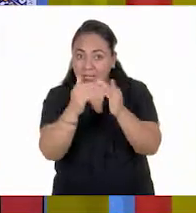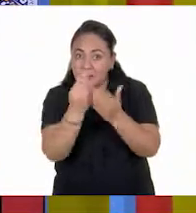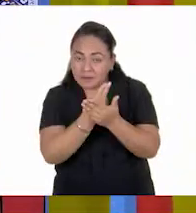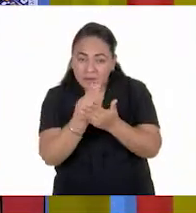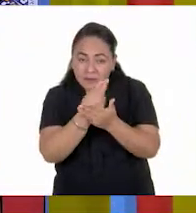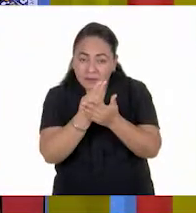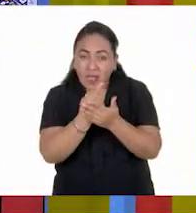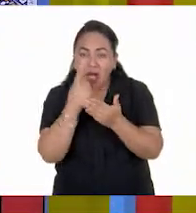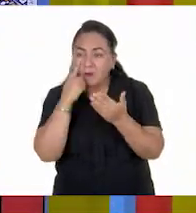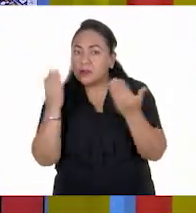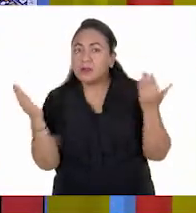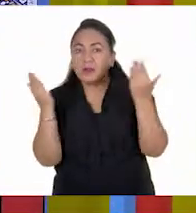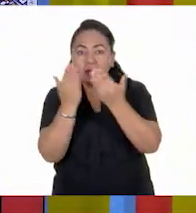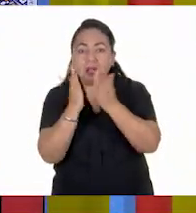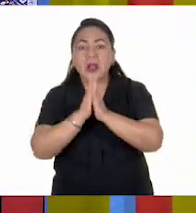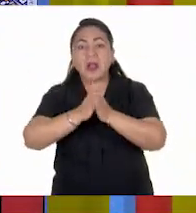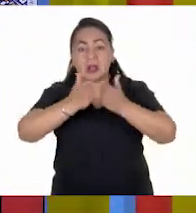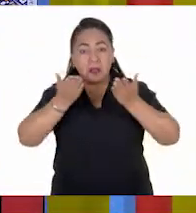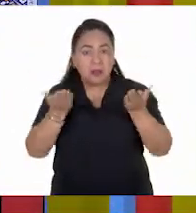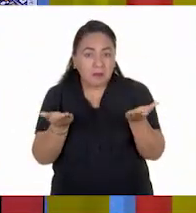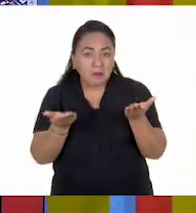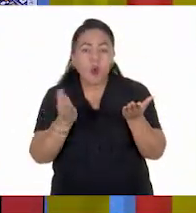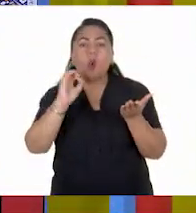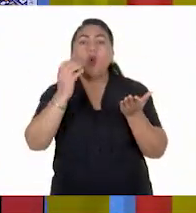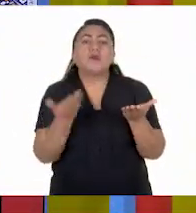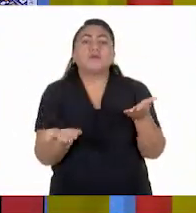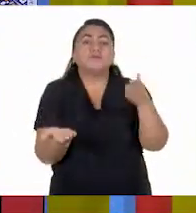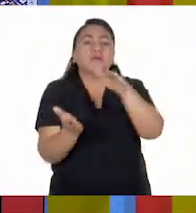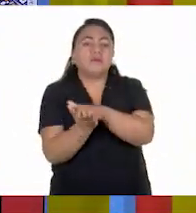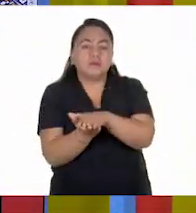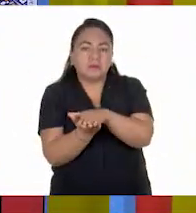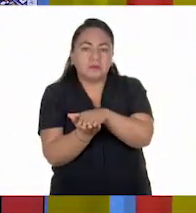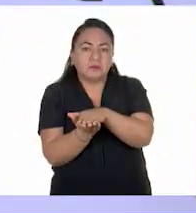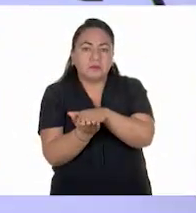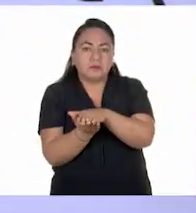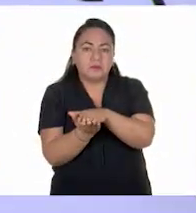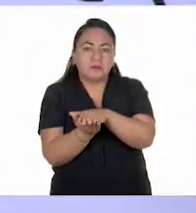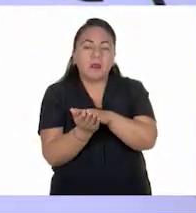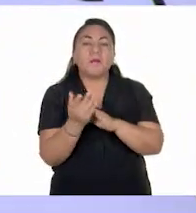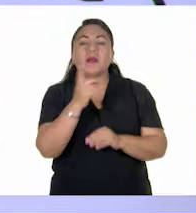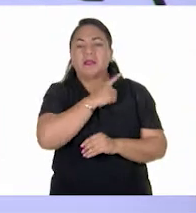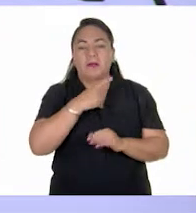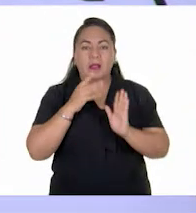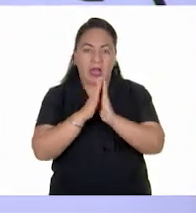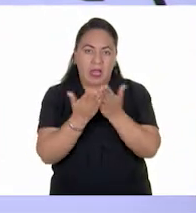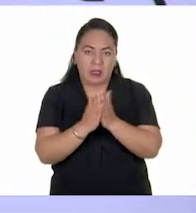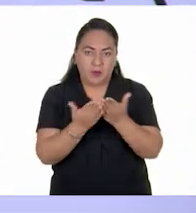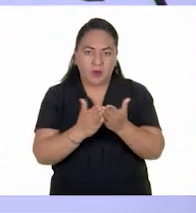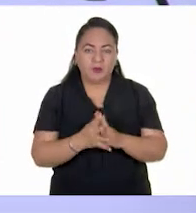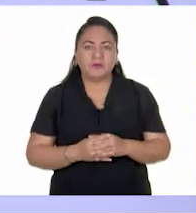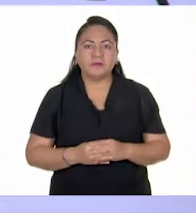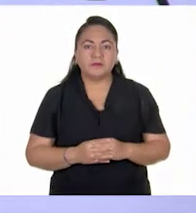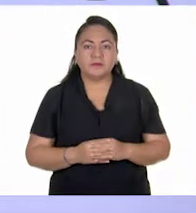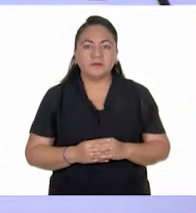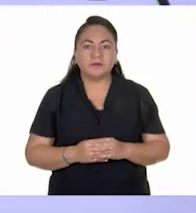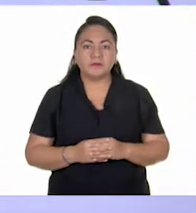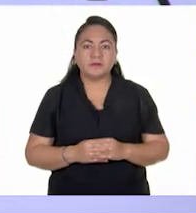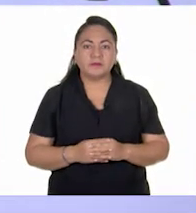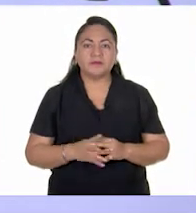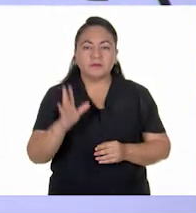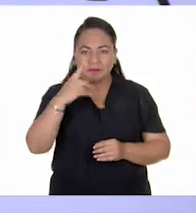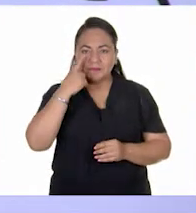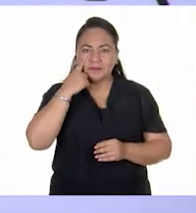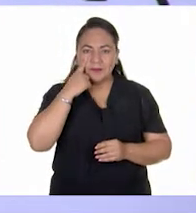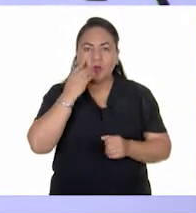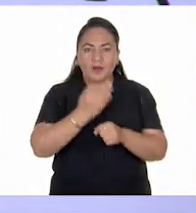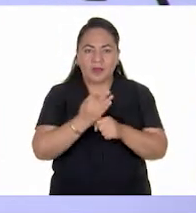Puede ser un libro abierto o un libro cerrado, pero debe de haber un libro. Vamos a observar el dibujo que